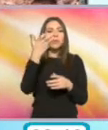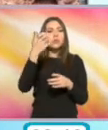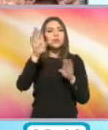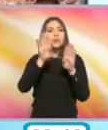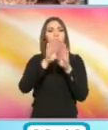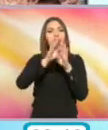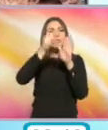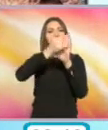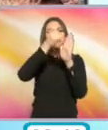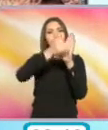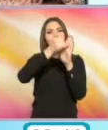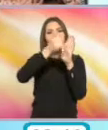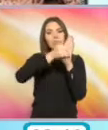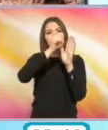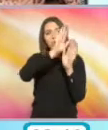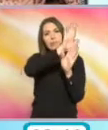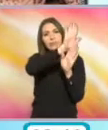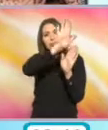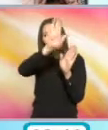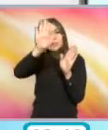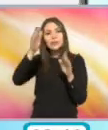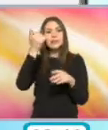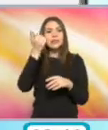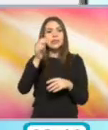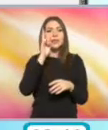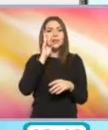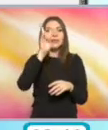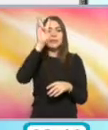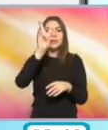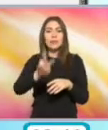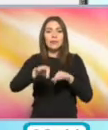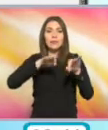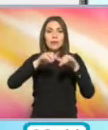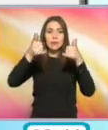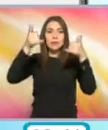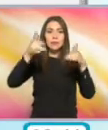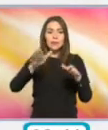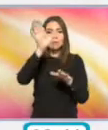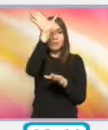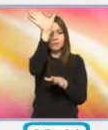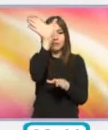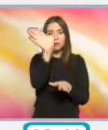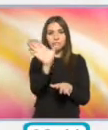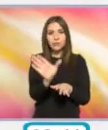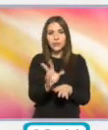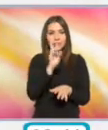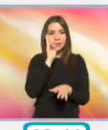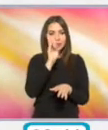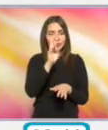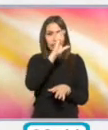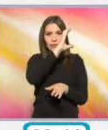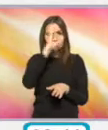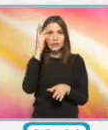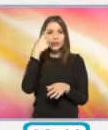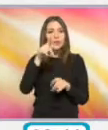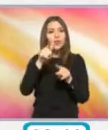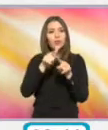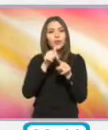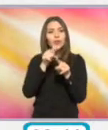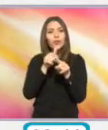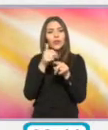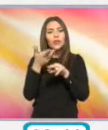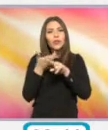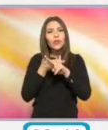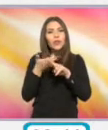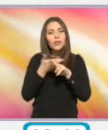abarrocamiento, válgase la redundancia, del barroco. Y bueno, nada más vean qué trabajo en esta portada, además en este color rosa prendido,